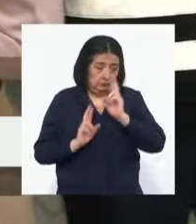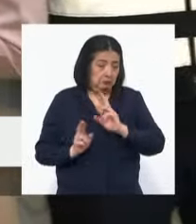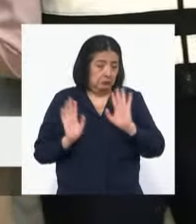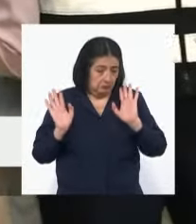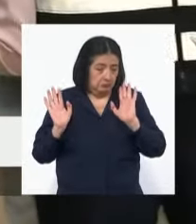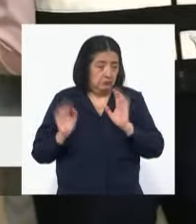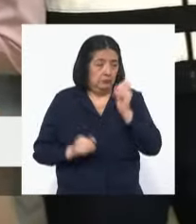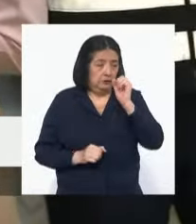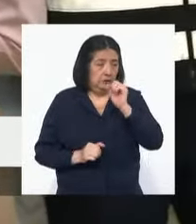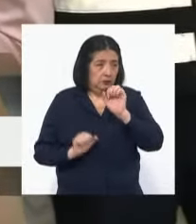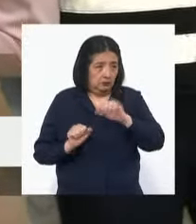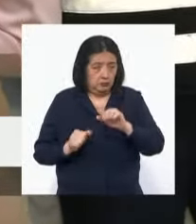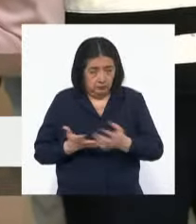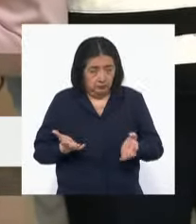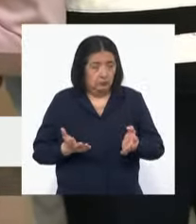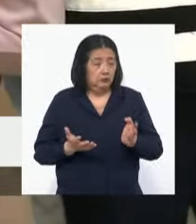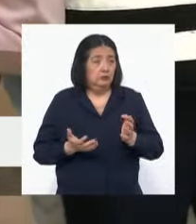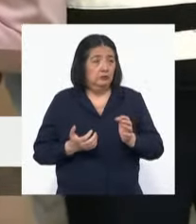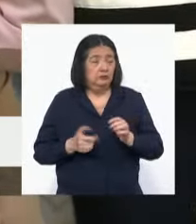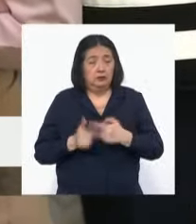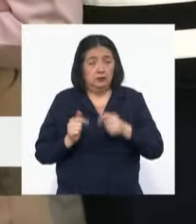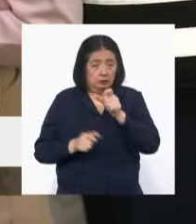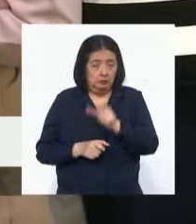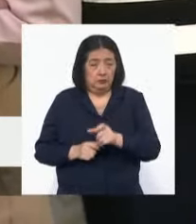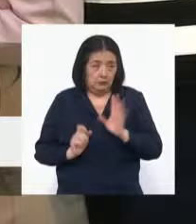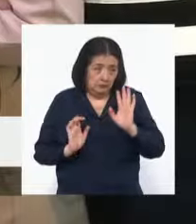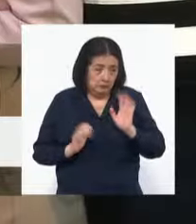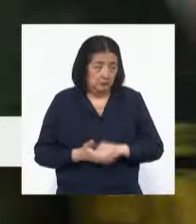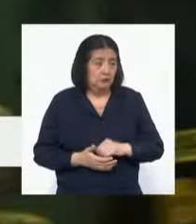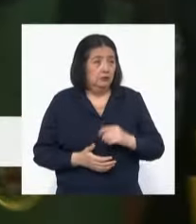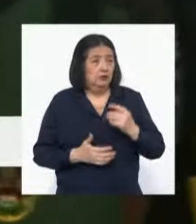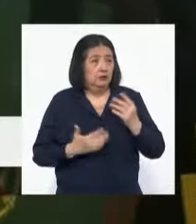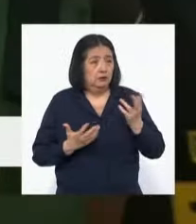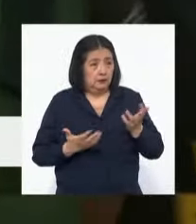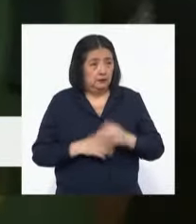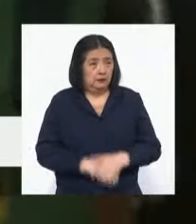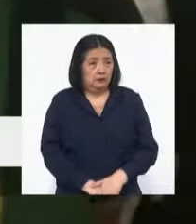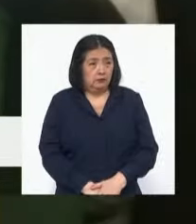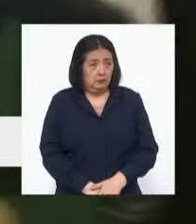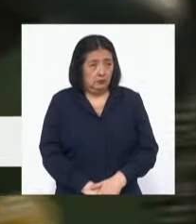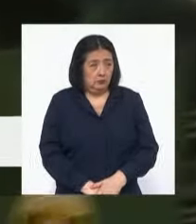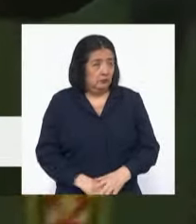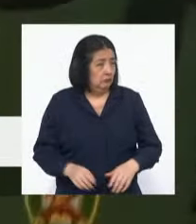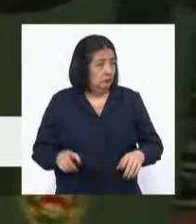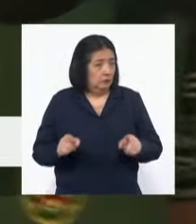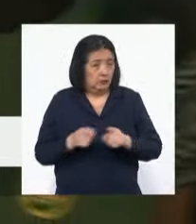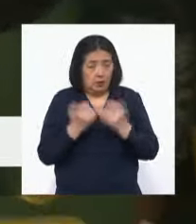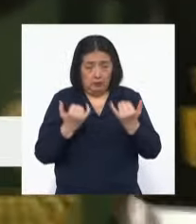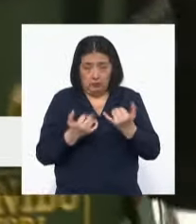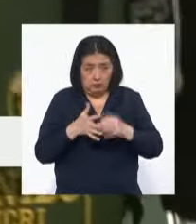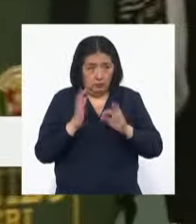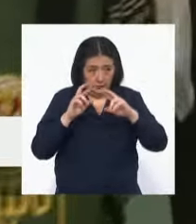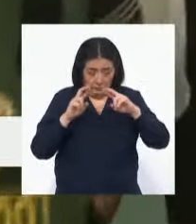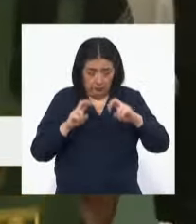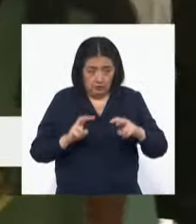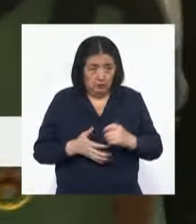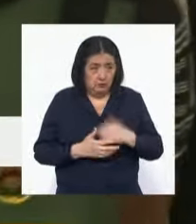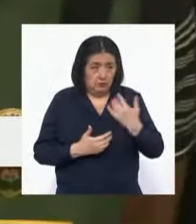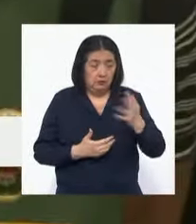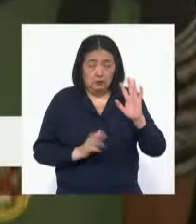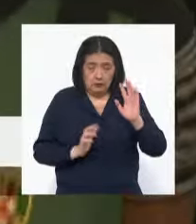derechos fundamentales de esta persona y que como un proceso de investigación ya con